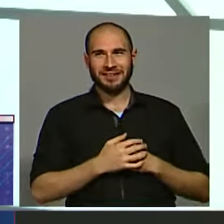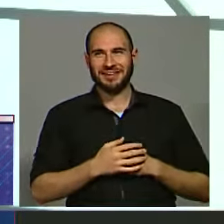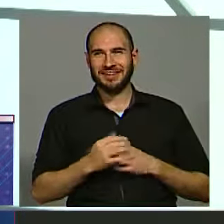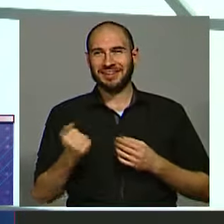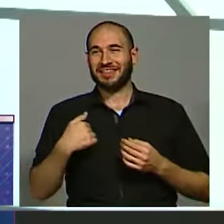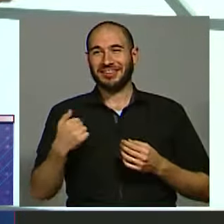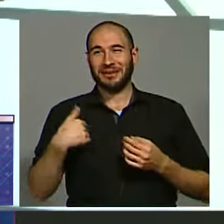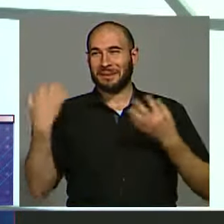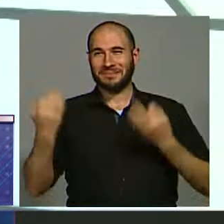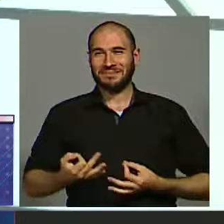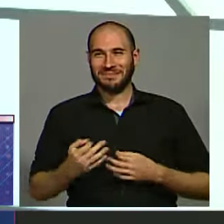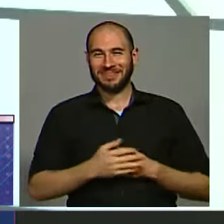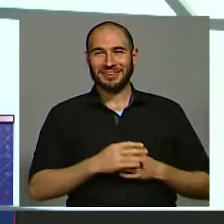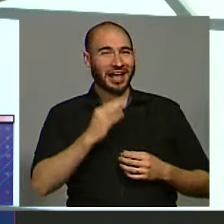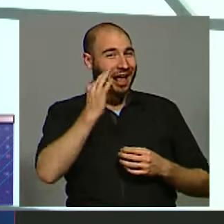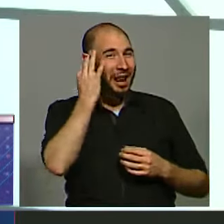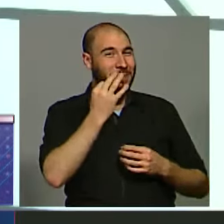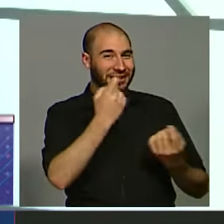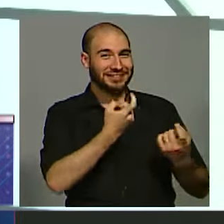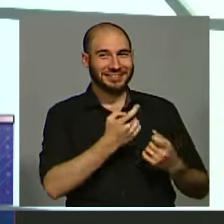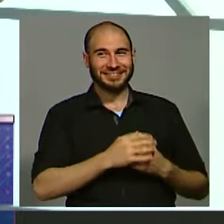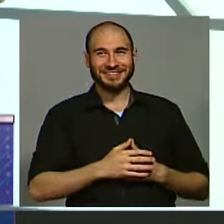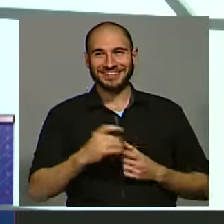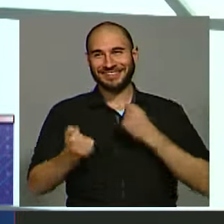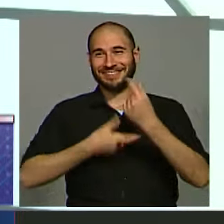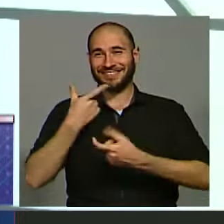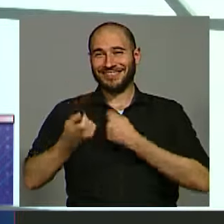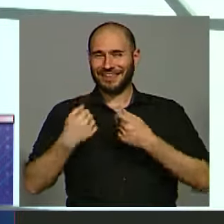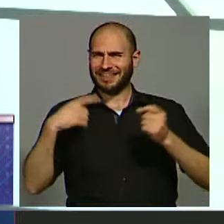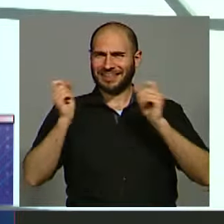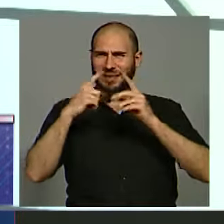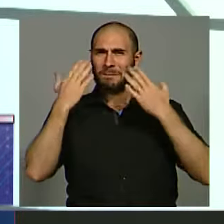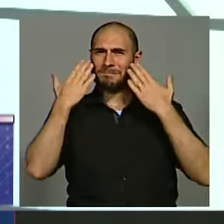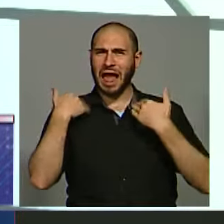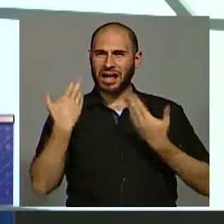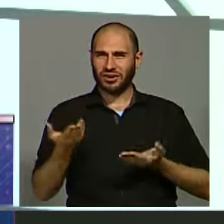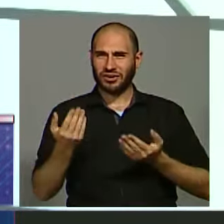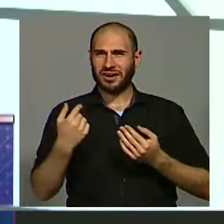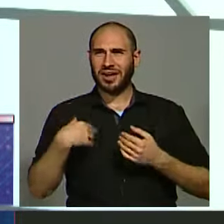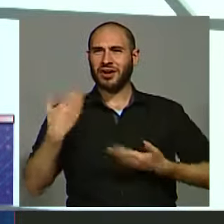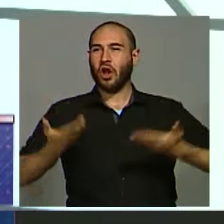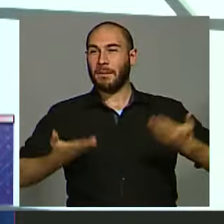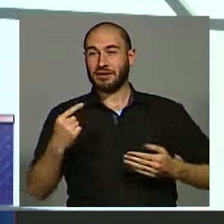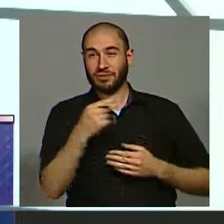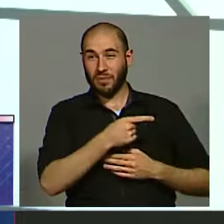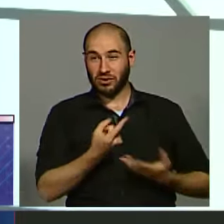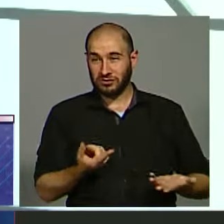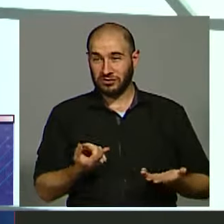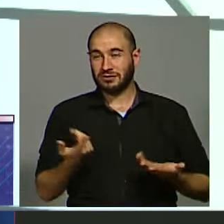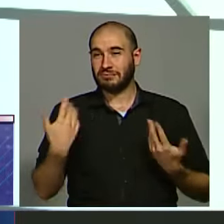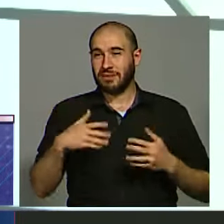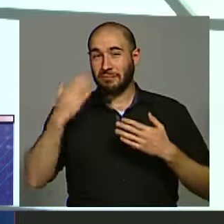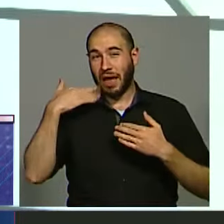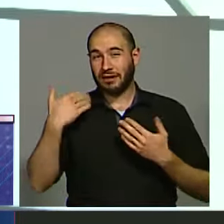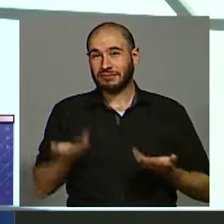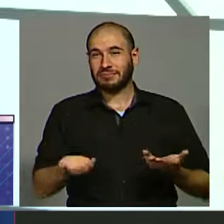estoy perfecto. ¿Algún caramelo necesitas? Pero me llama la atención porque dice que estoy pálido. Será el contraste con usted, pero yo no sé si estoy tan pálido.